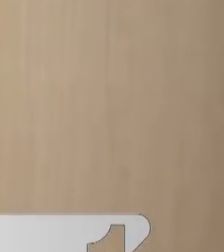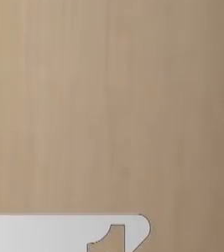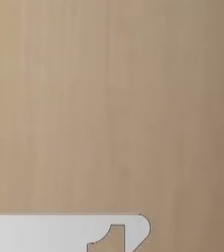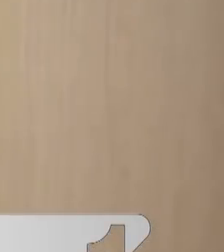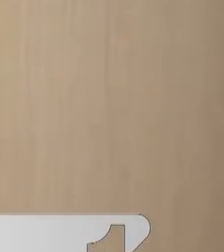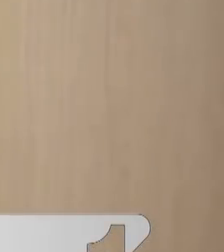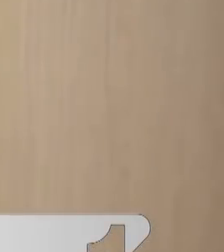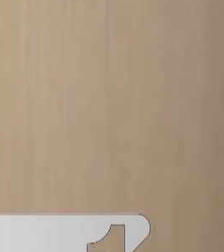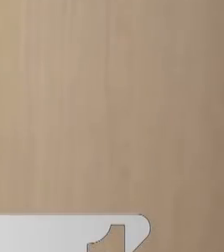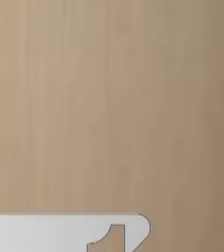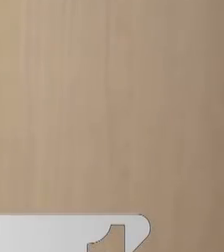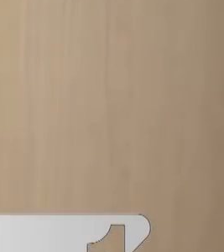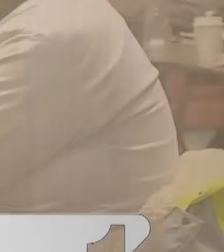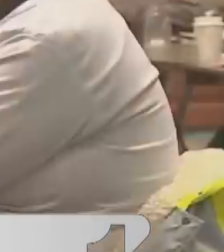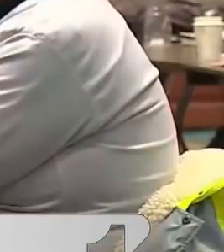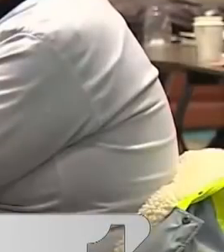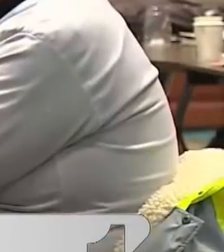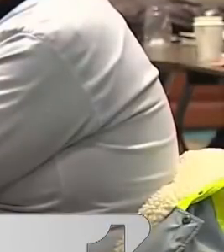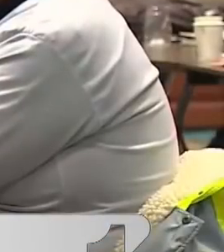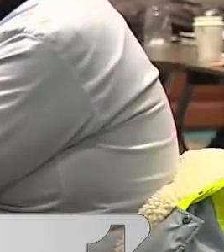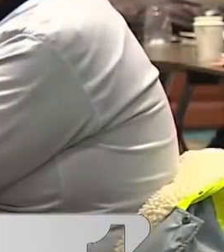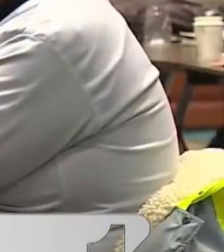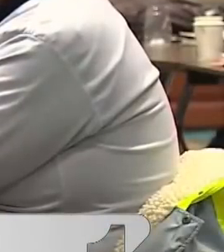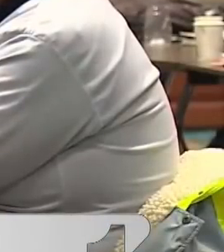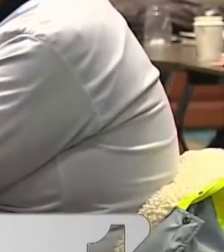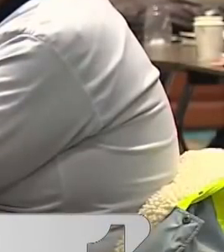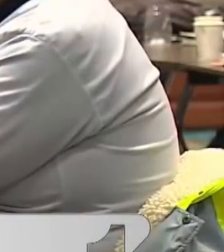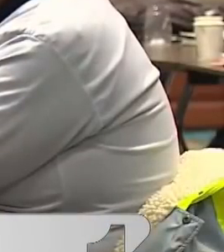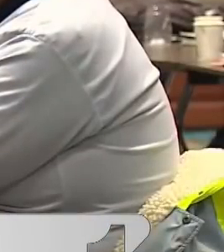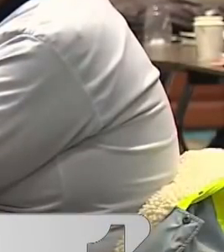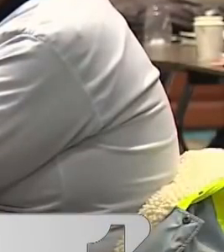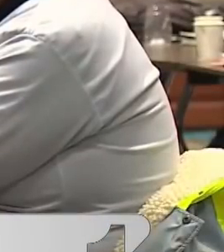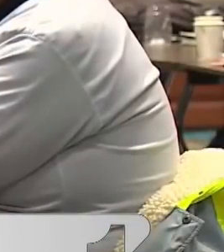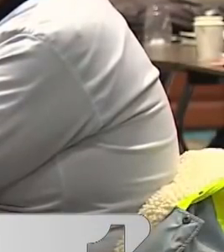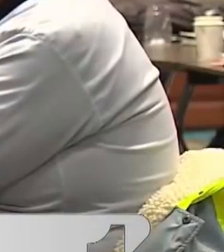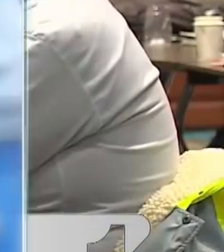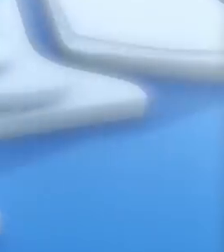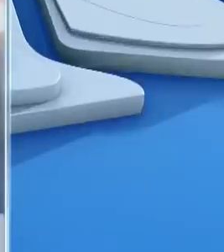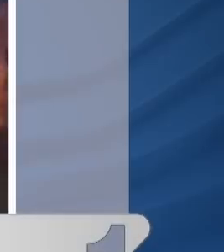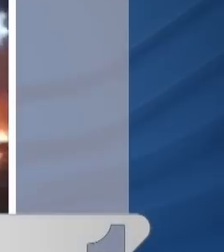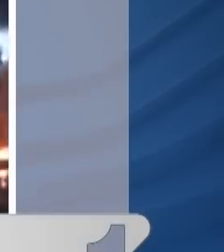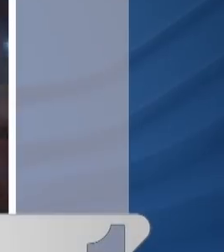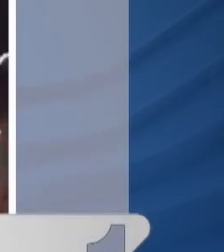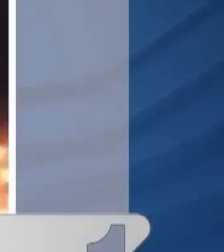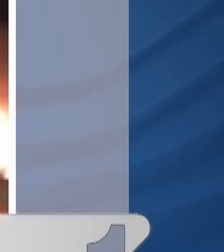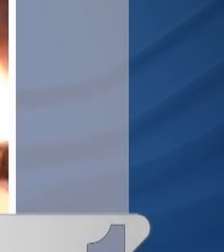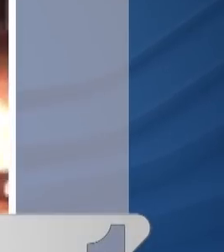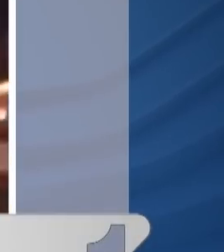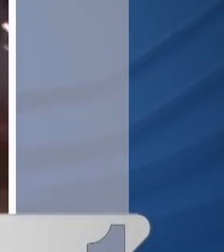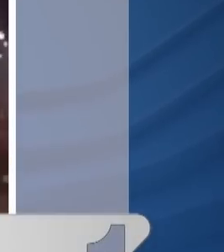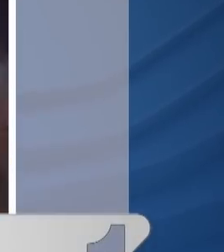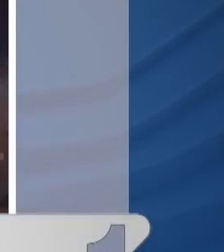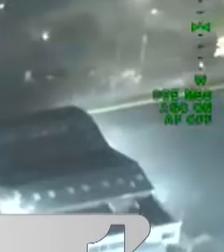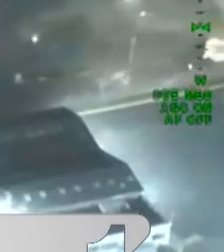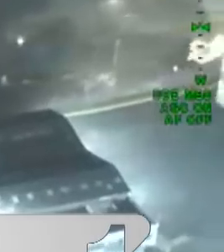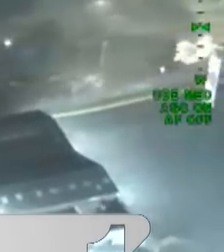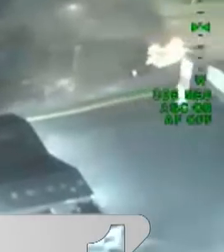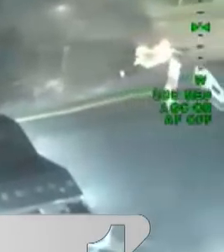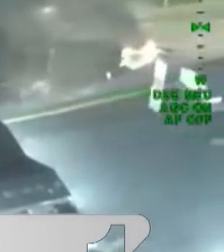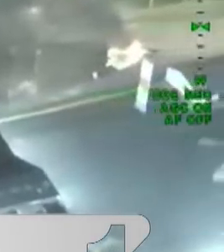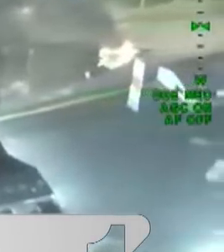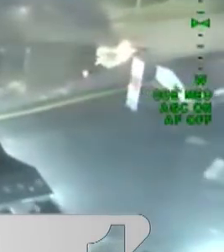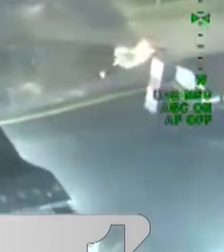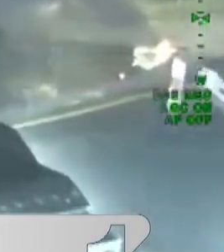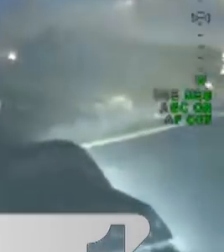de guerra, dice Comité del Paro. Este miércoles, nuevas marchas. Violencia en Yumbo, deja 2